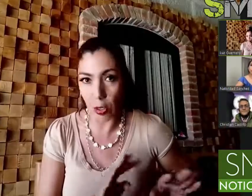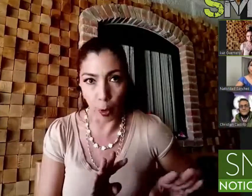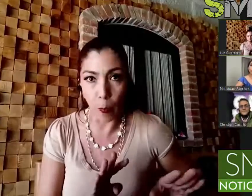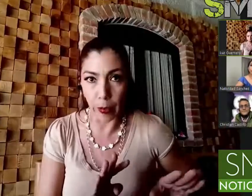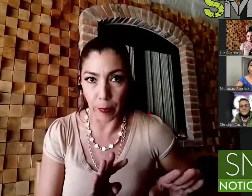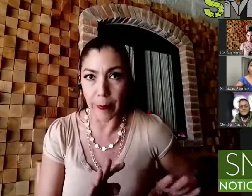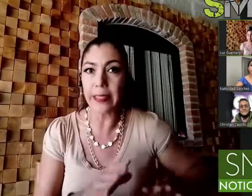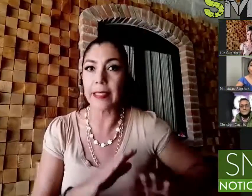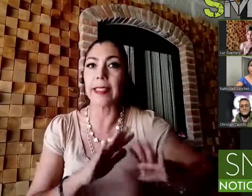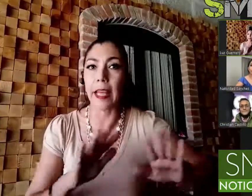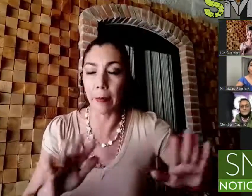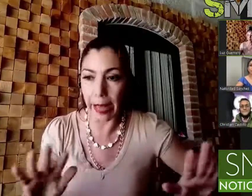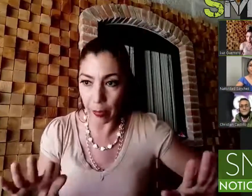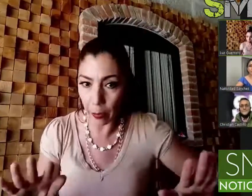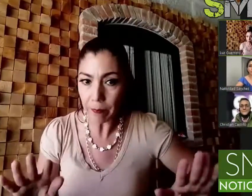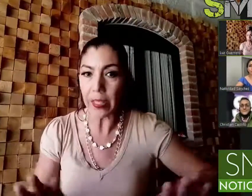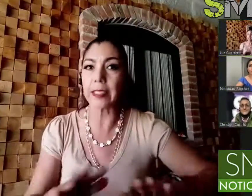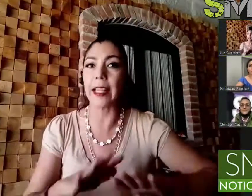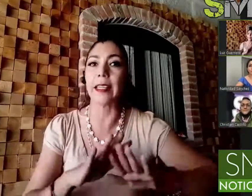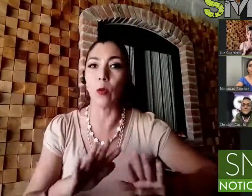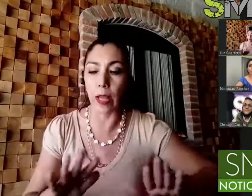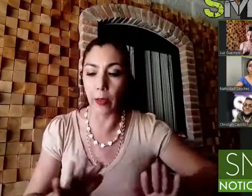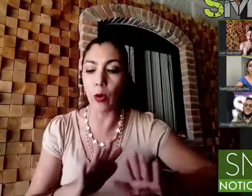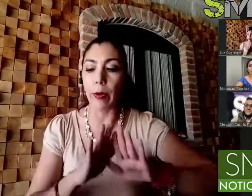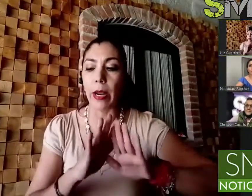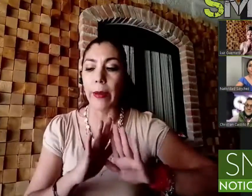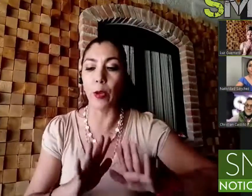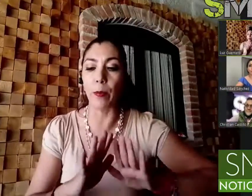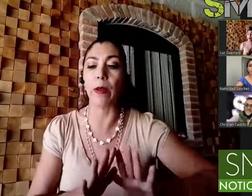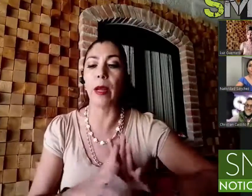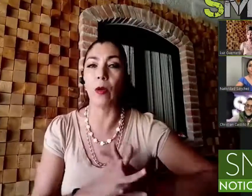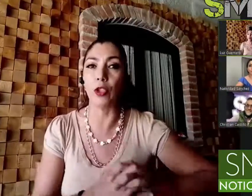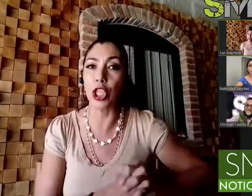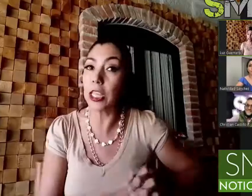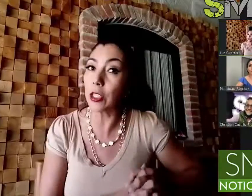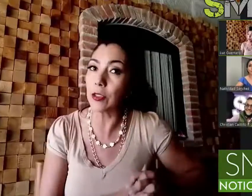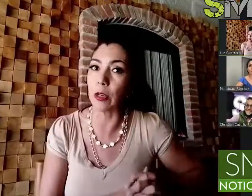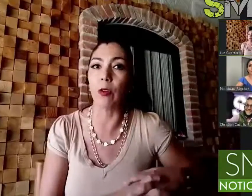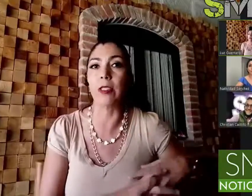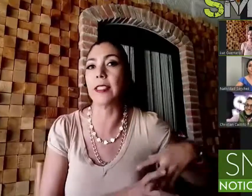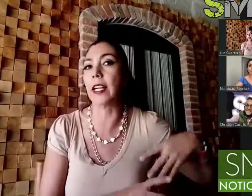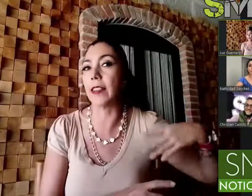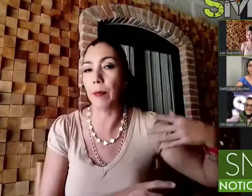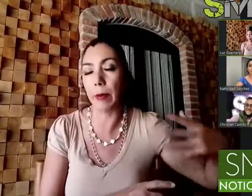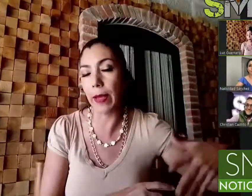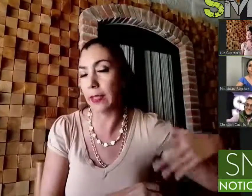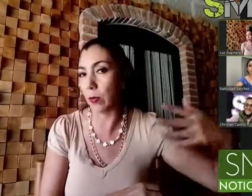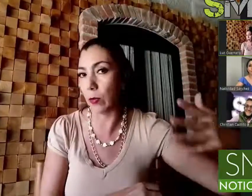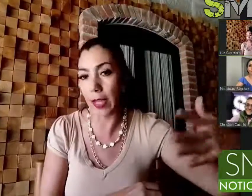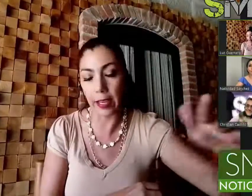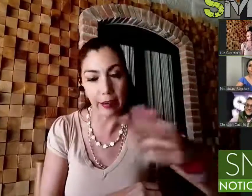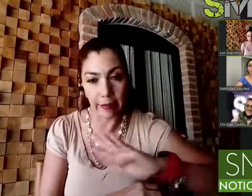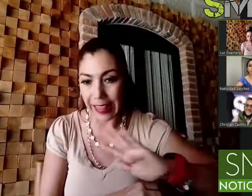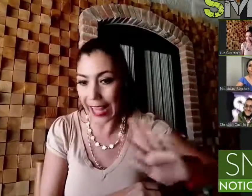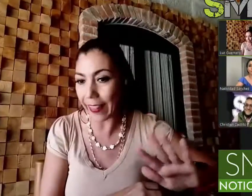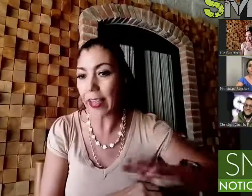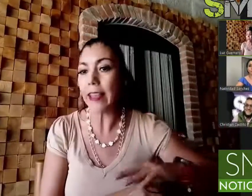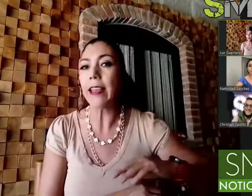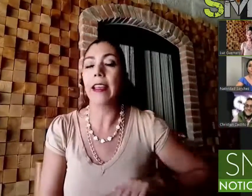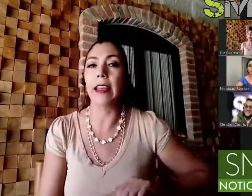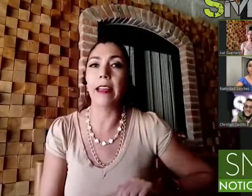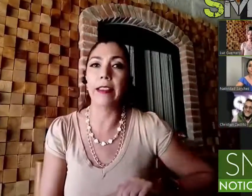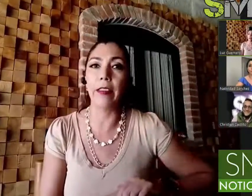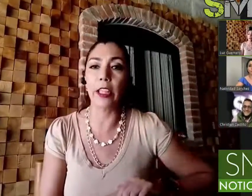2019-2020, que no se preocupen los papás, está salvado, está asegurado, no habrá mayor problema con los chiquillos, ni con los que salgan de primaria, secundaria,